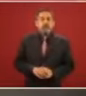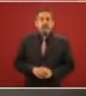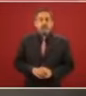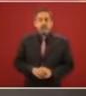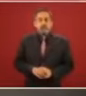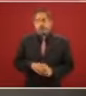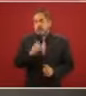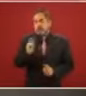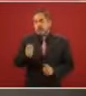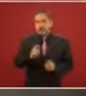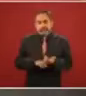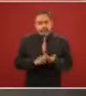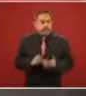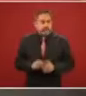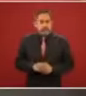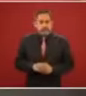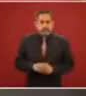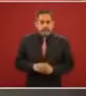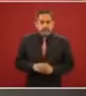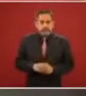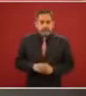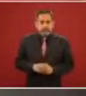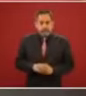En el caso de